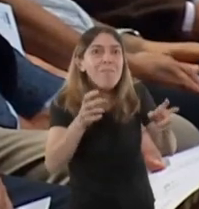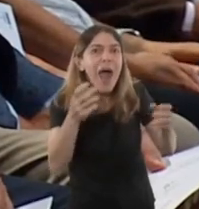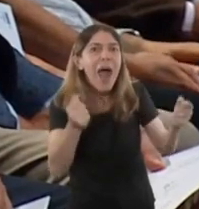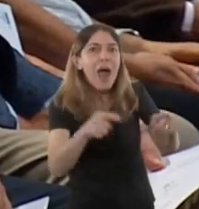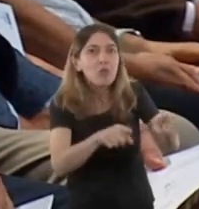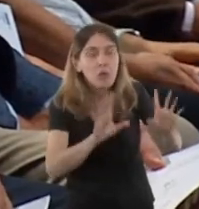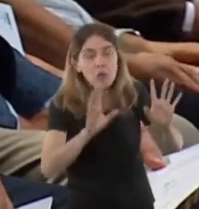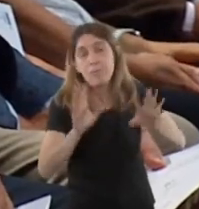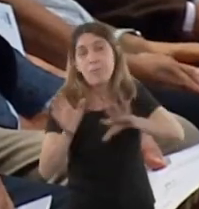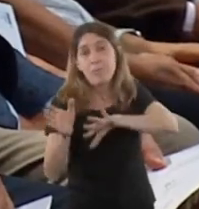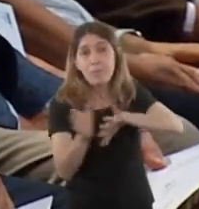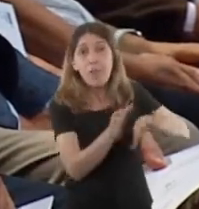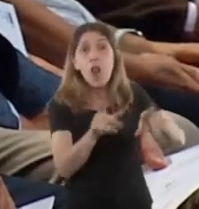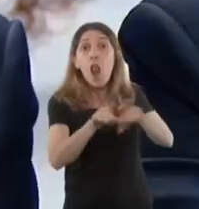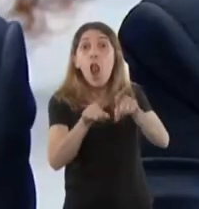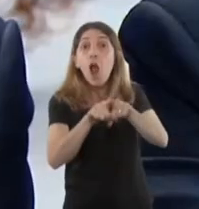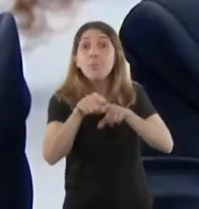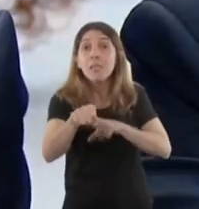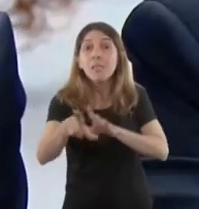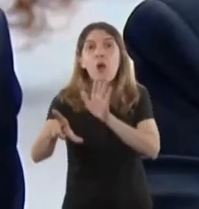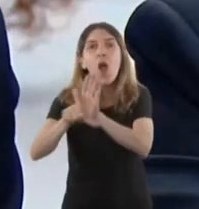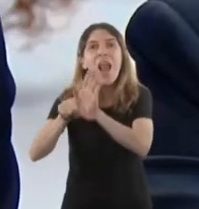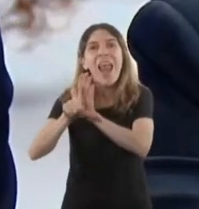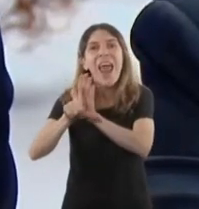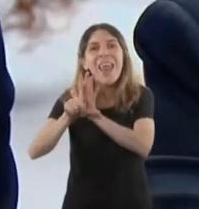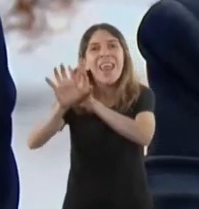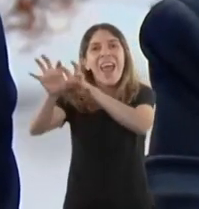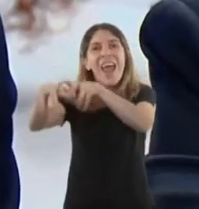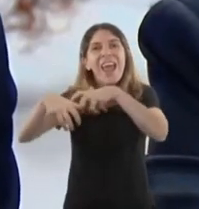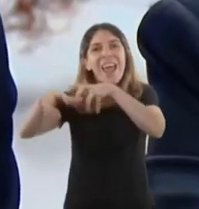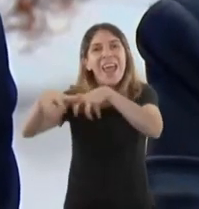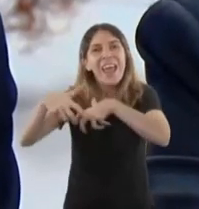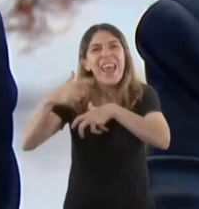sucedió con la ley de agroindustria